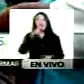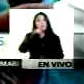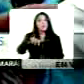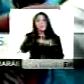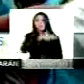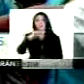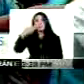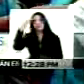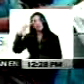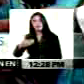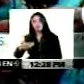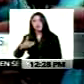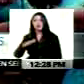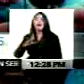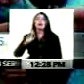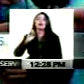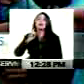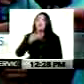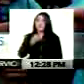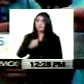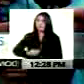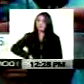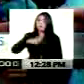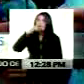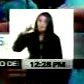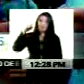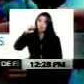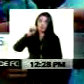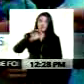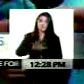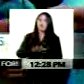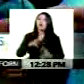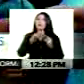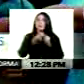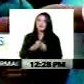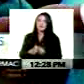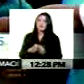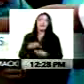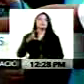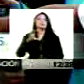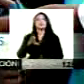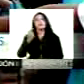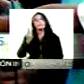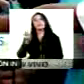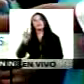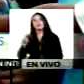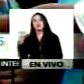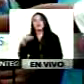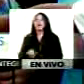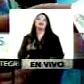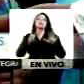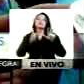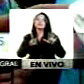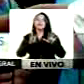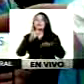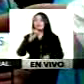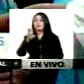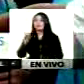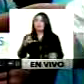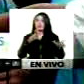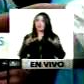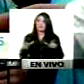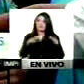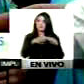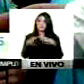el comandante en jefe presidente Nicolás Maduro Moros, acompañamiento cívico-militar a los CPT, y ya tenemos más de 700 CPT. También yo quiero aprovechar